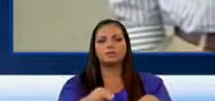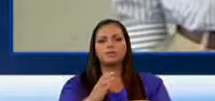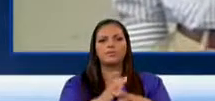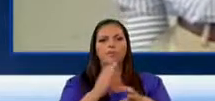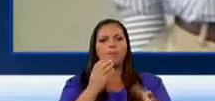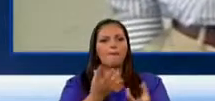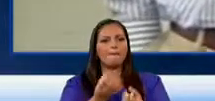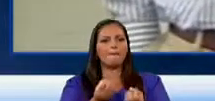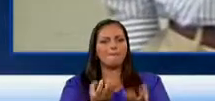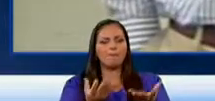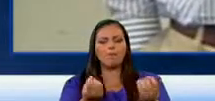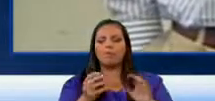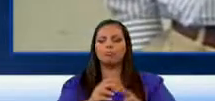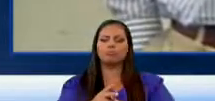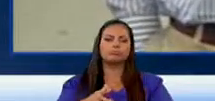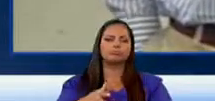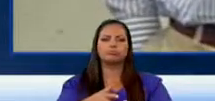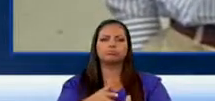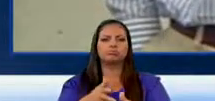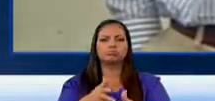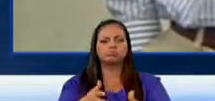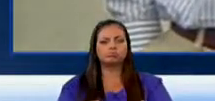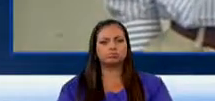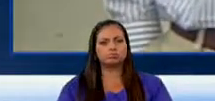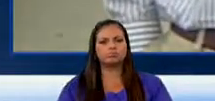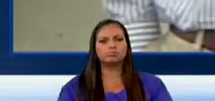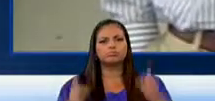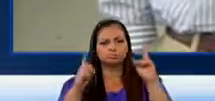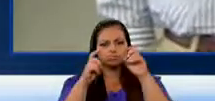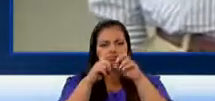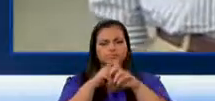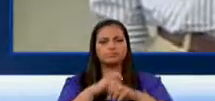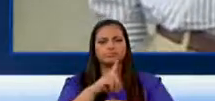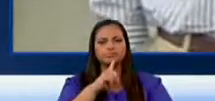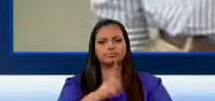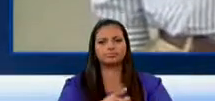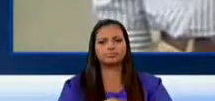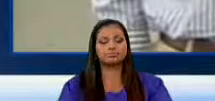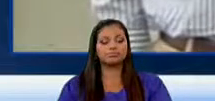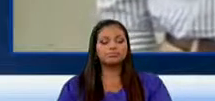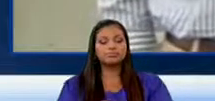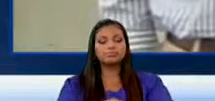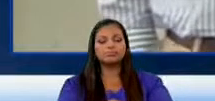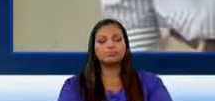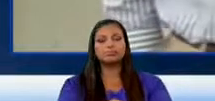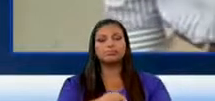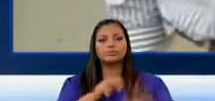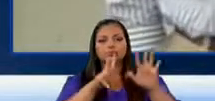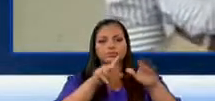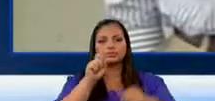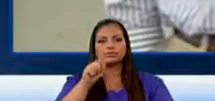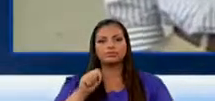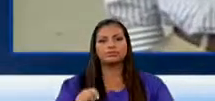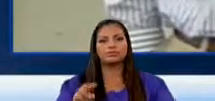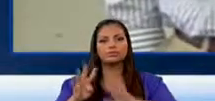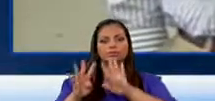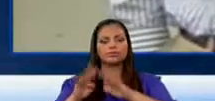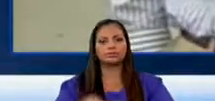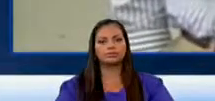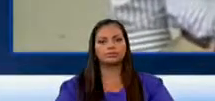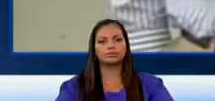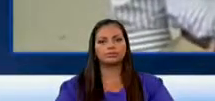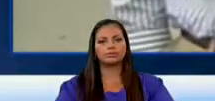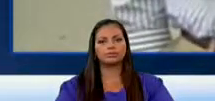la hora que tenemos ahora, 8 y 9 minutos aproximadamente. Pero ahí lo escuché al señor, que necesita un